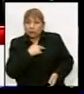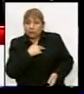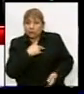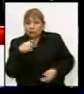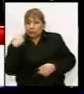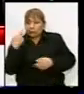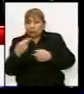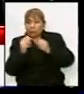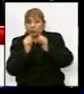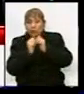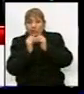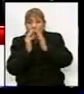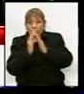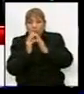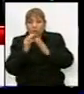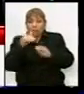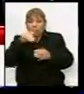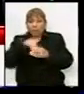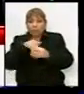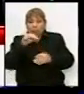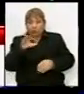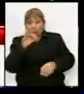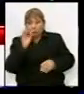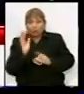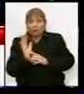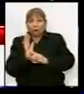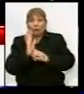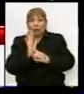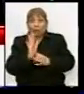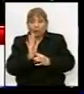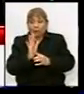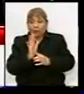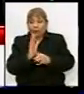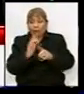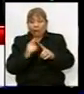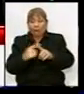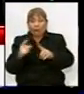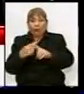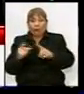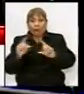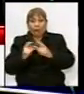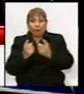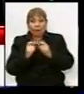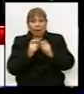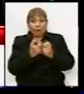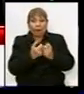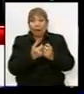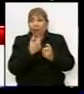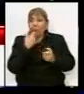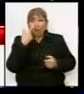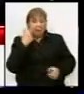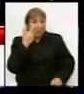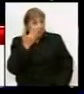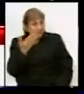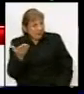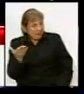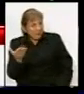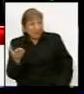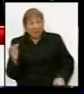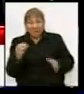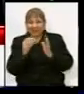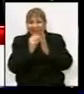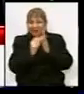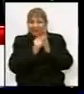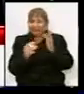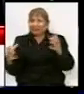siguiente de que se eligió a los representantes de las diferentes bancadas seguía señores vamos a hacer una agenda